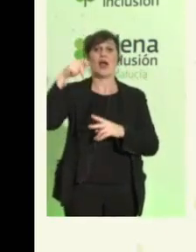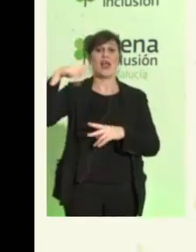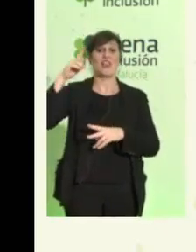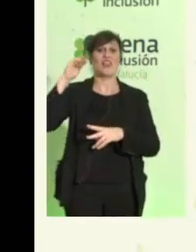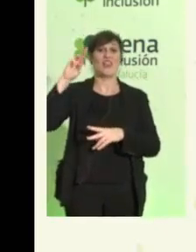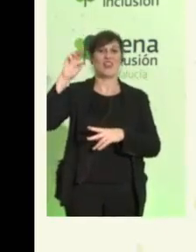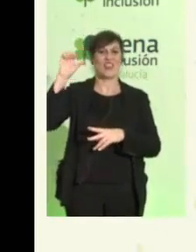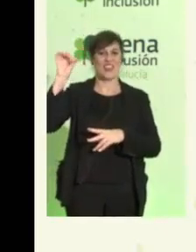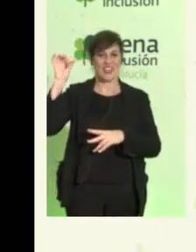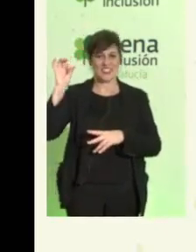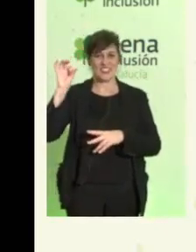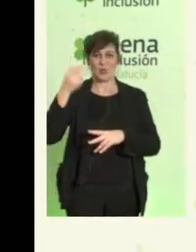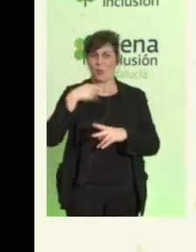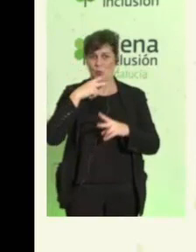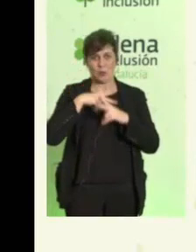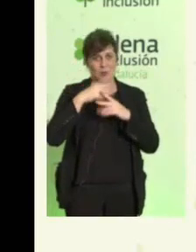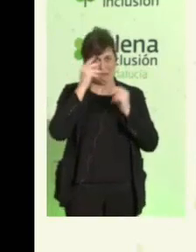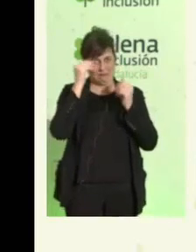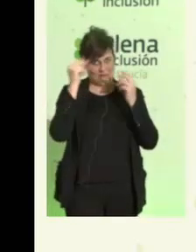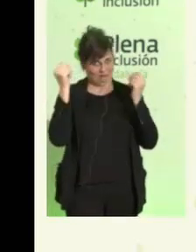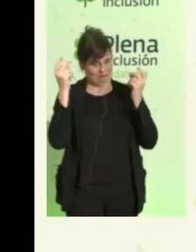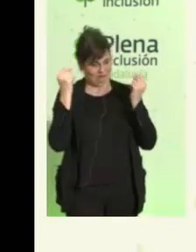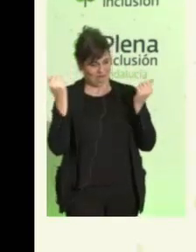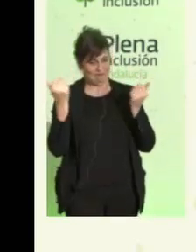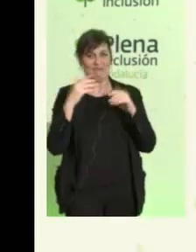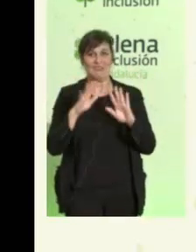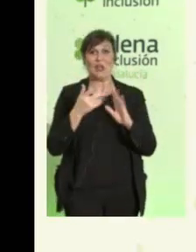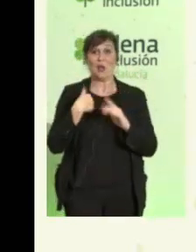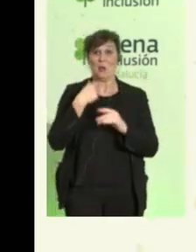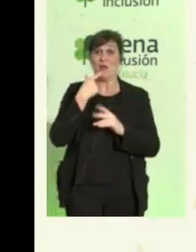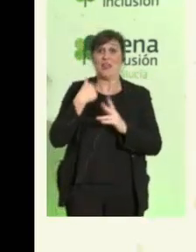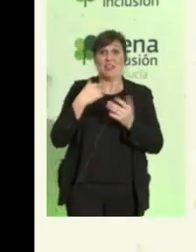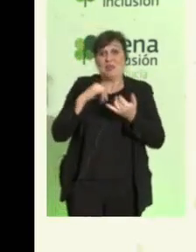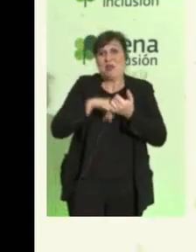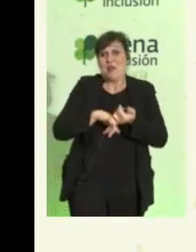Soy muy mala para los nombres, pero Dave es el nombre de mi marido,